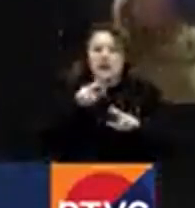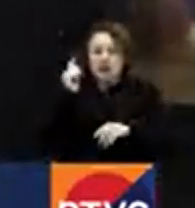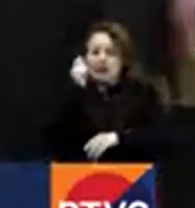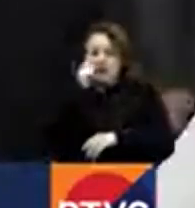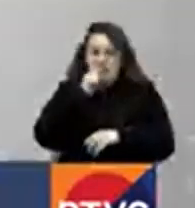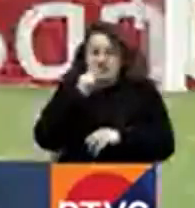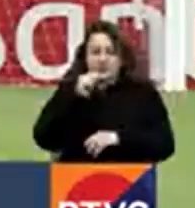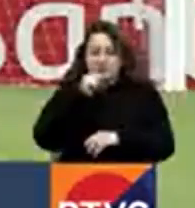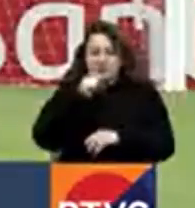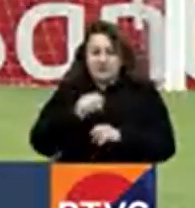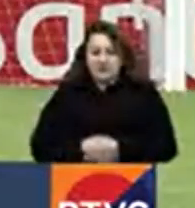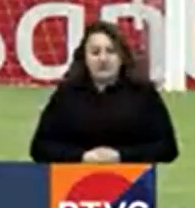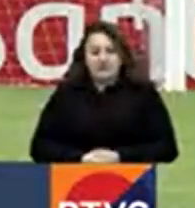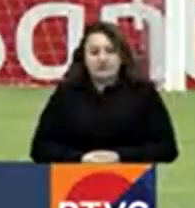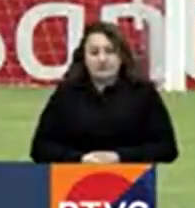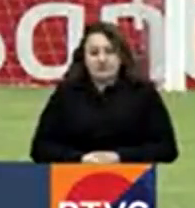drogas.